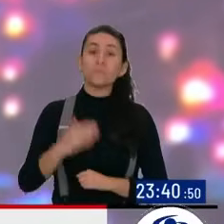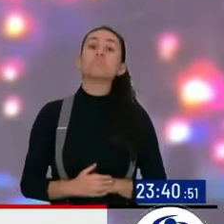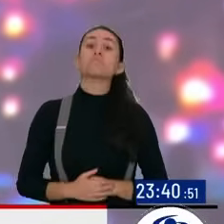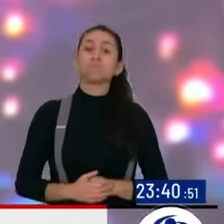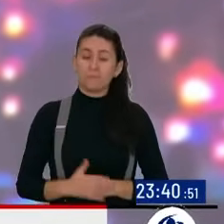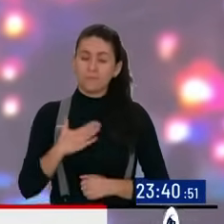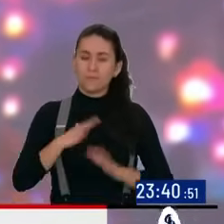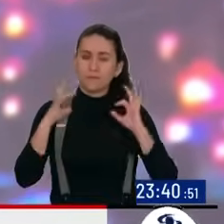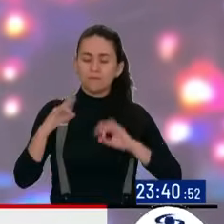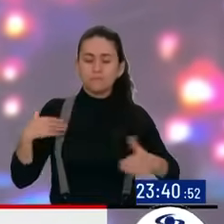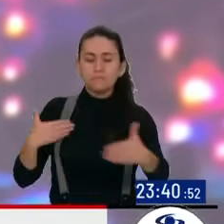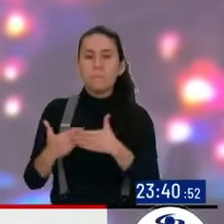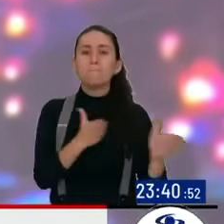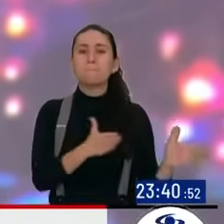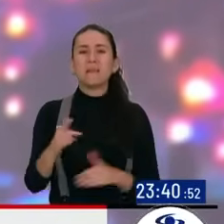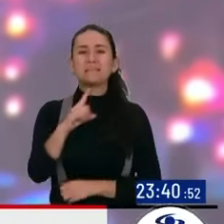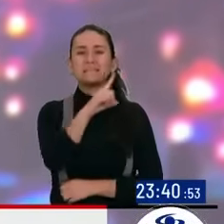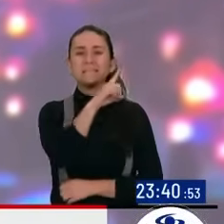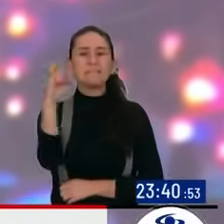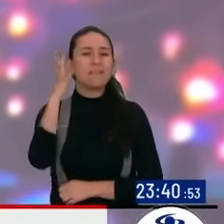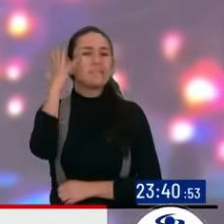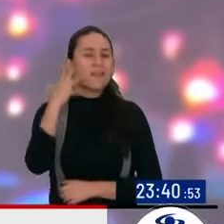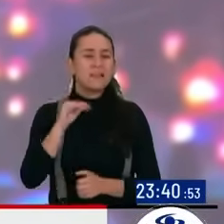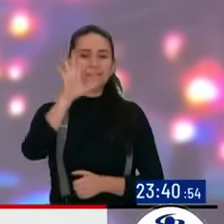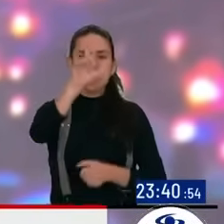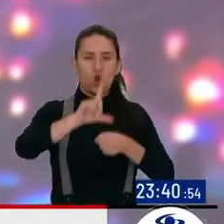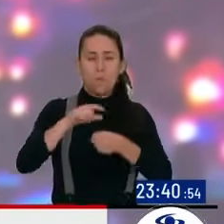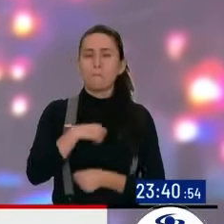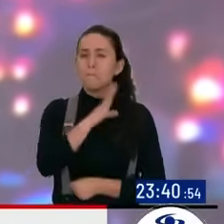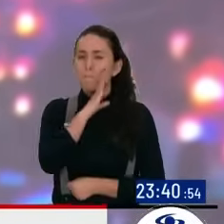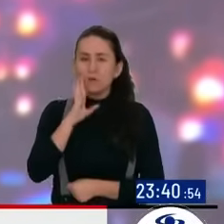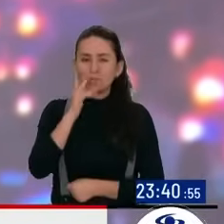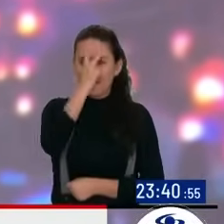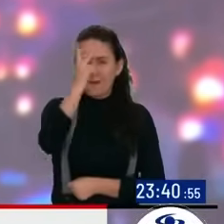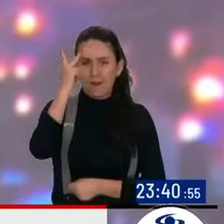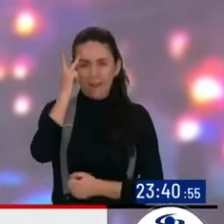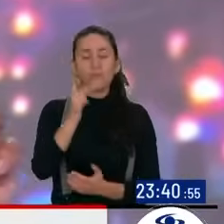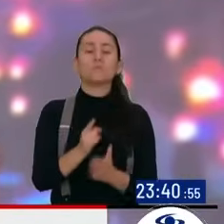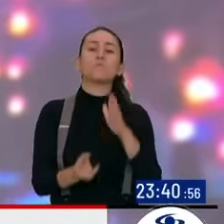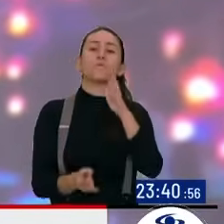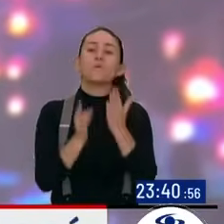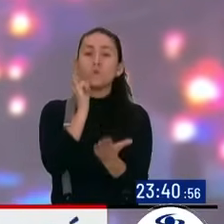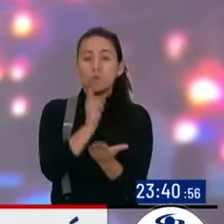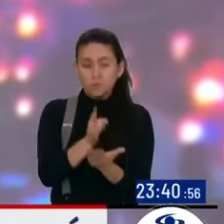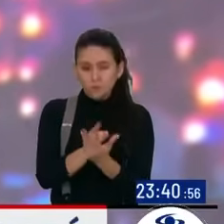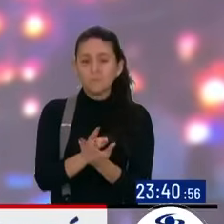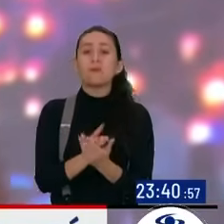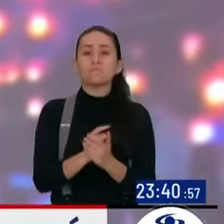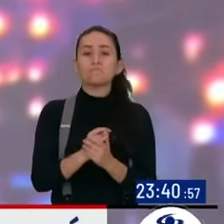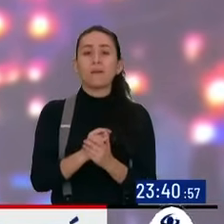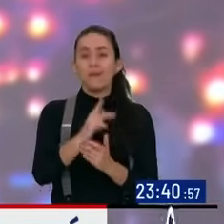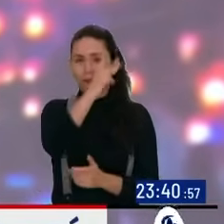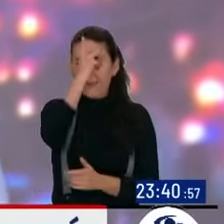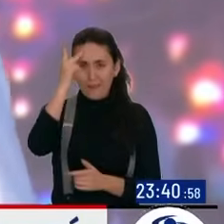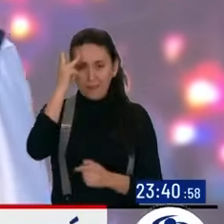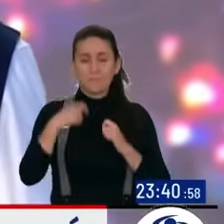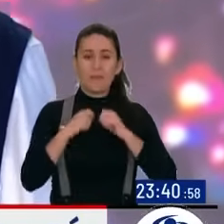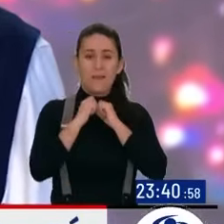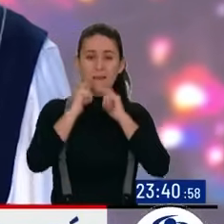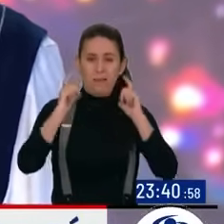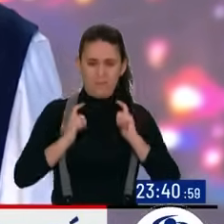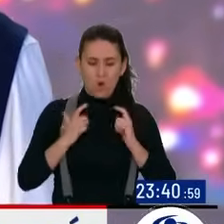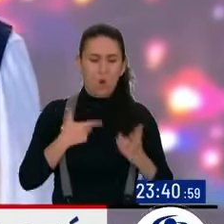100 días en 5 localidades, Bosa, Kennedy, Usme, Ciudad Bolívar y Encativá, para que a través de puestos de